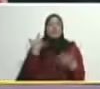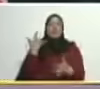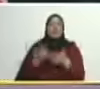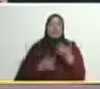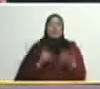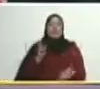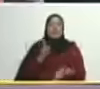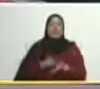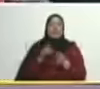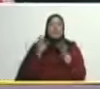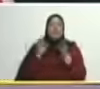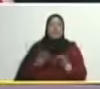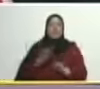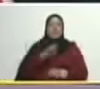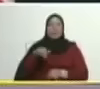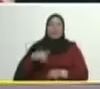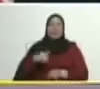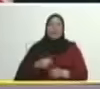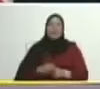del alma.